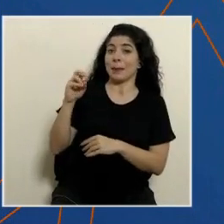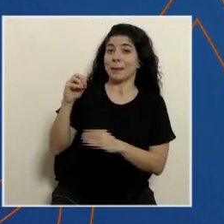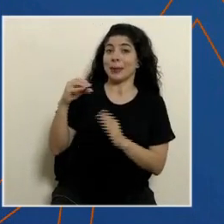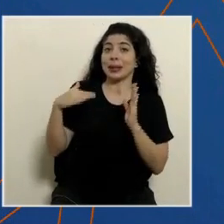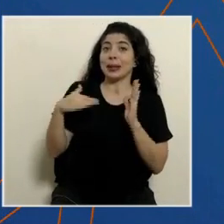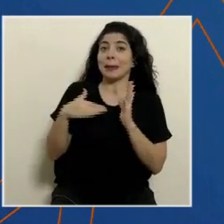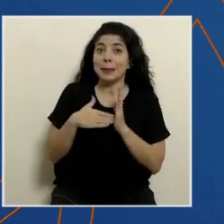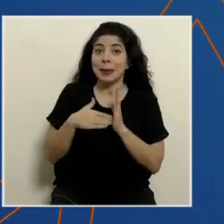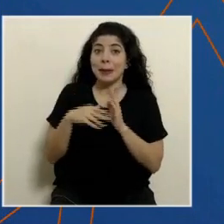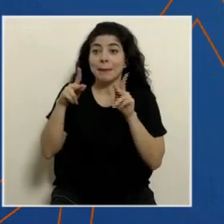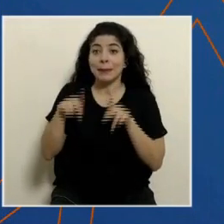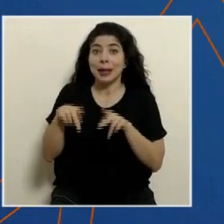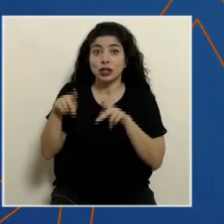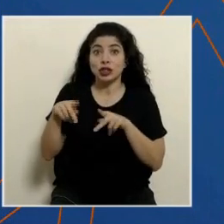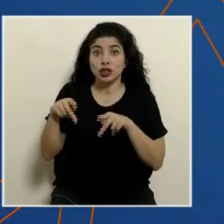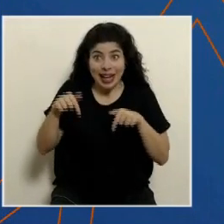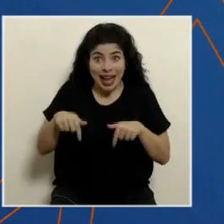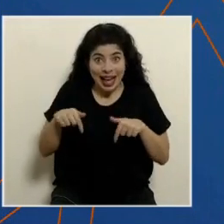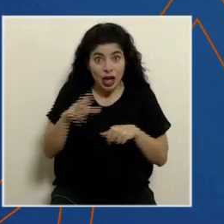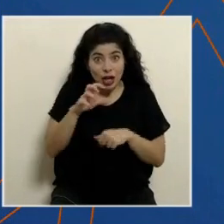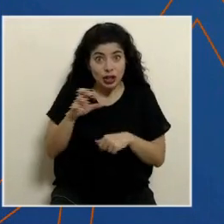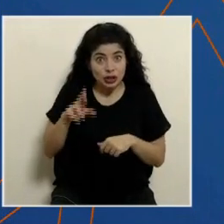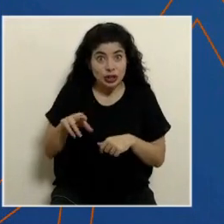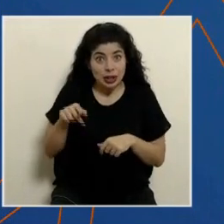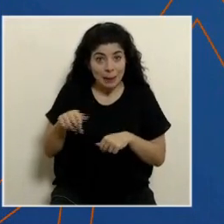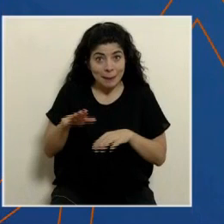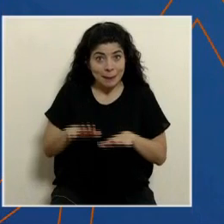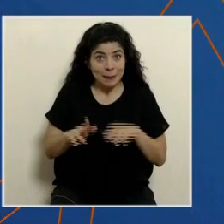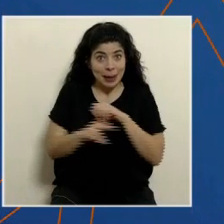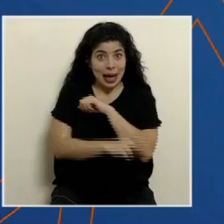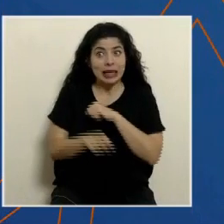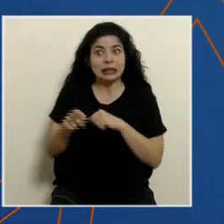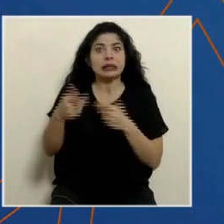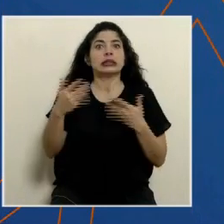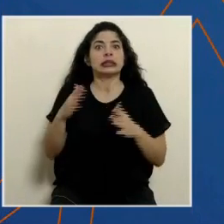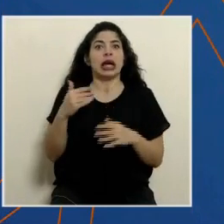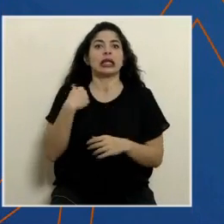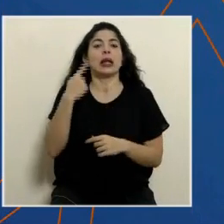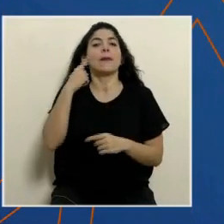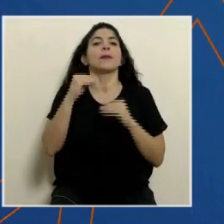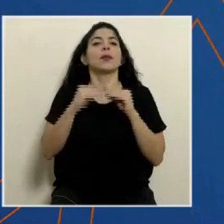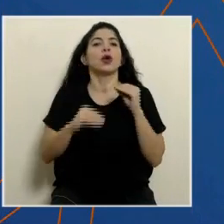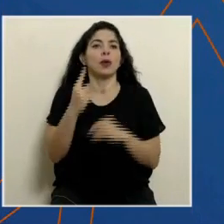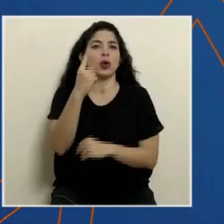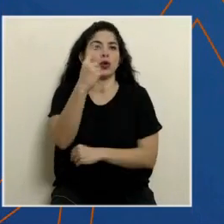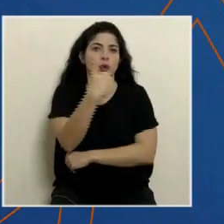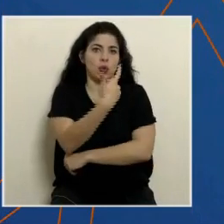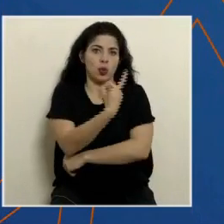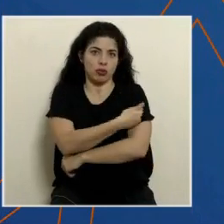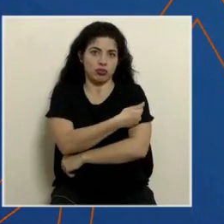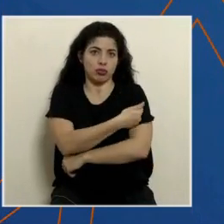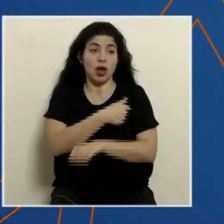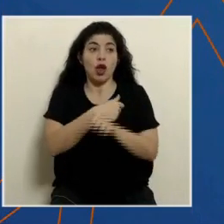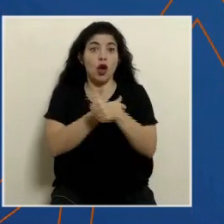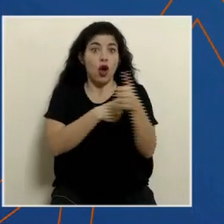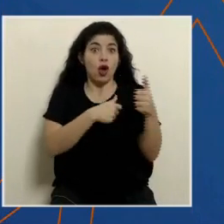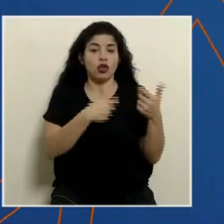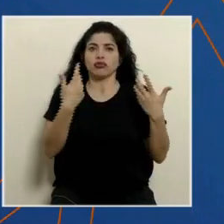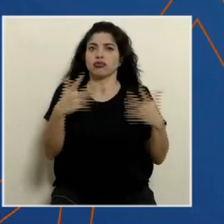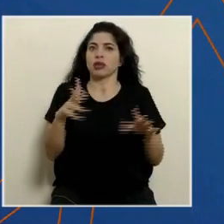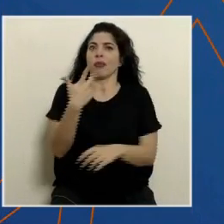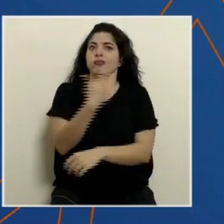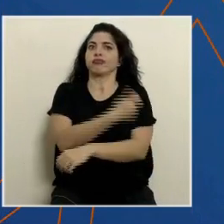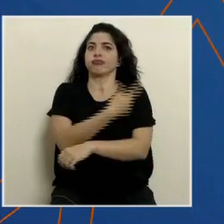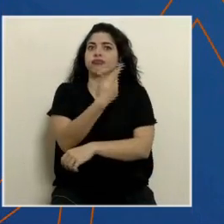720.000 personas en nuestro país tienen al menos una dosis. El resto ya tienen el esquema completo de